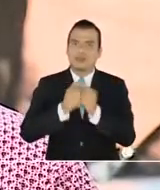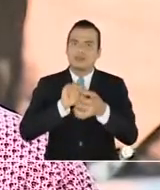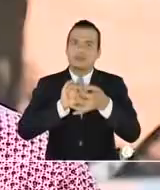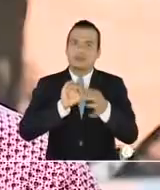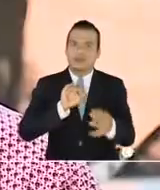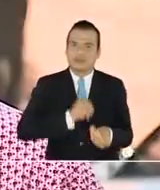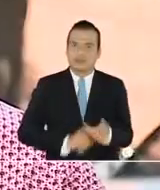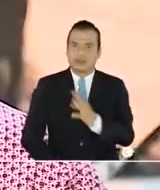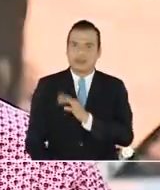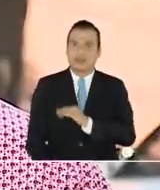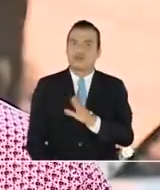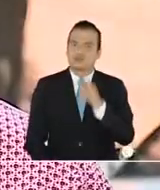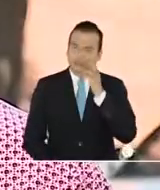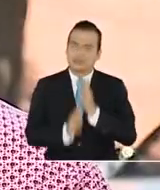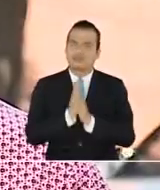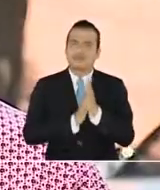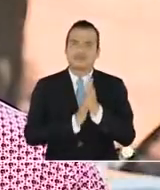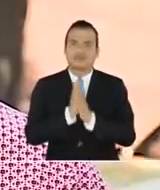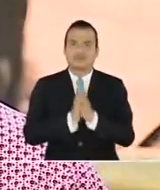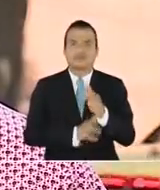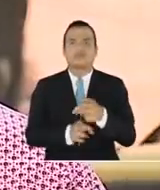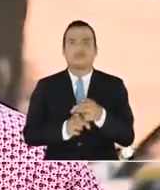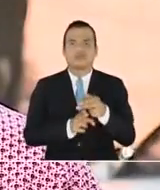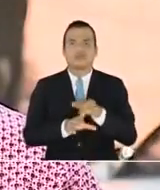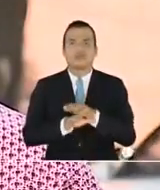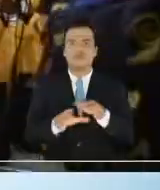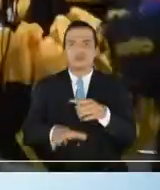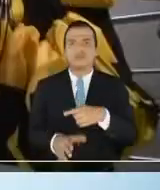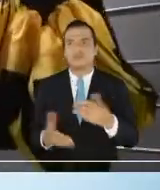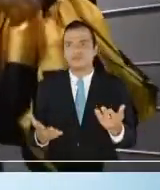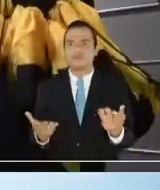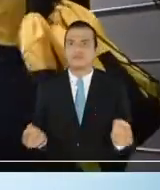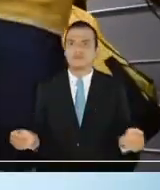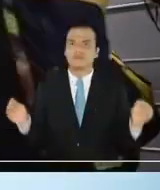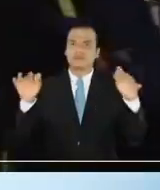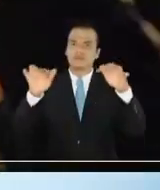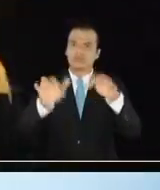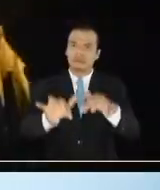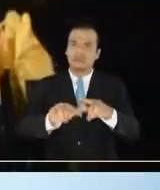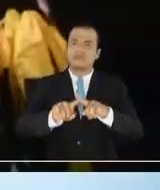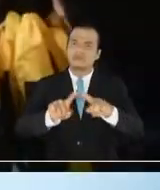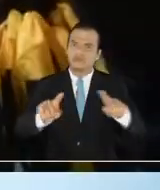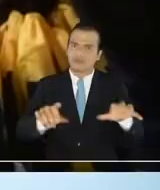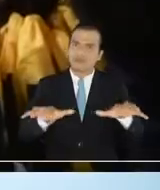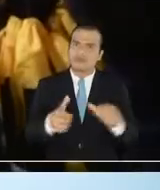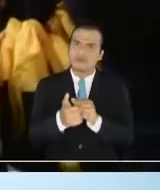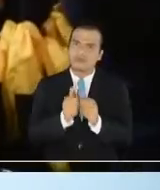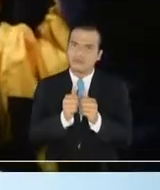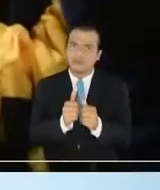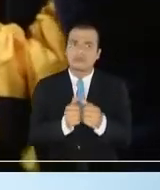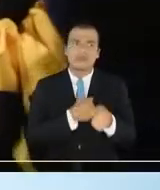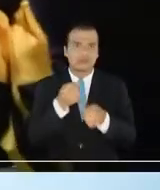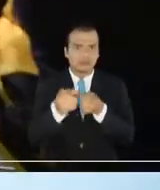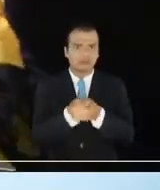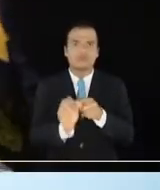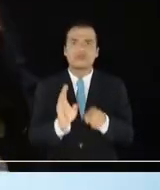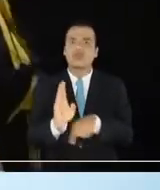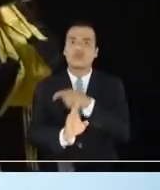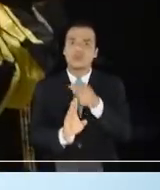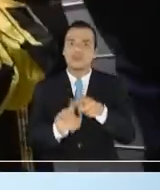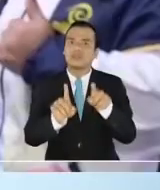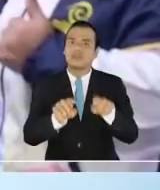podíamos hacer desarrollo deportivo vamos a ha detección de talento o sea empezar a identificar eh atletas eh